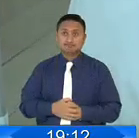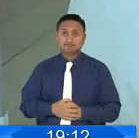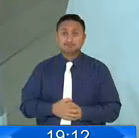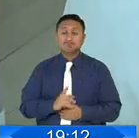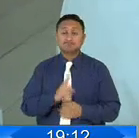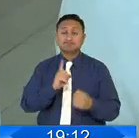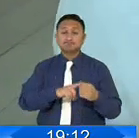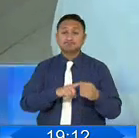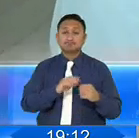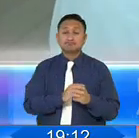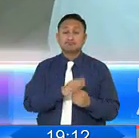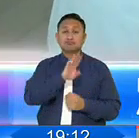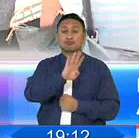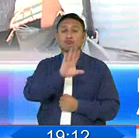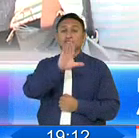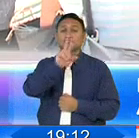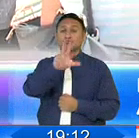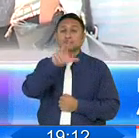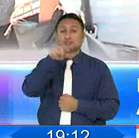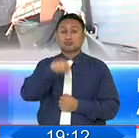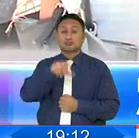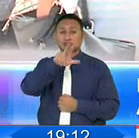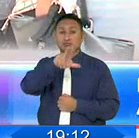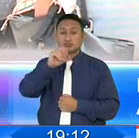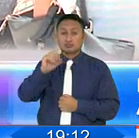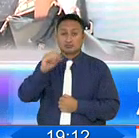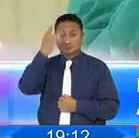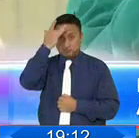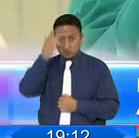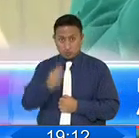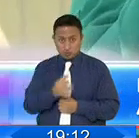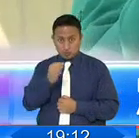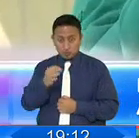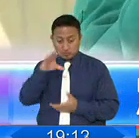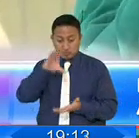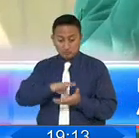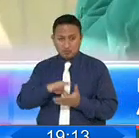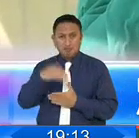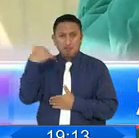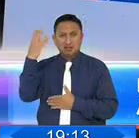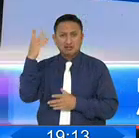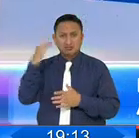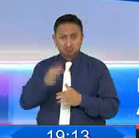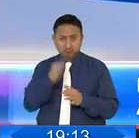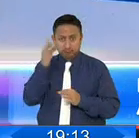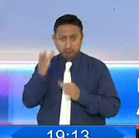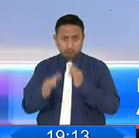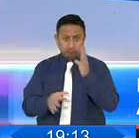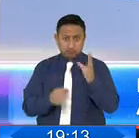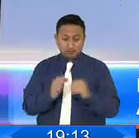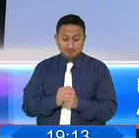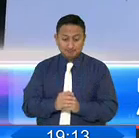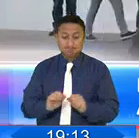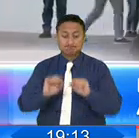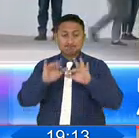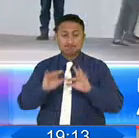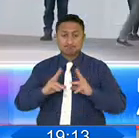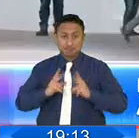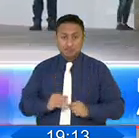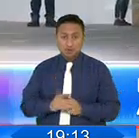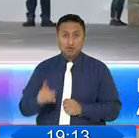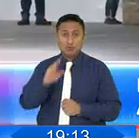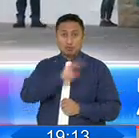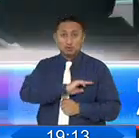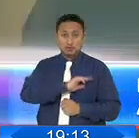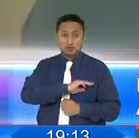supera los 43.300 casos de COVID-19 y se mantiene como la ciudad con más contagios del país. La Secretaría de Salud del